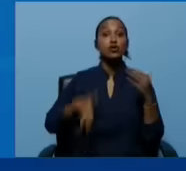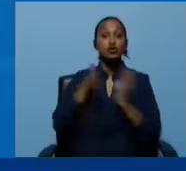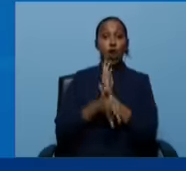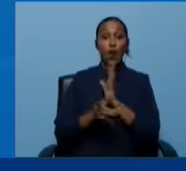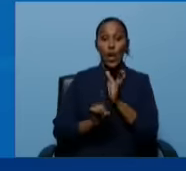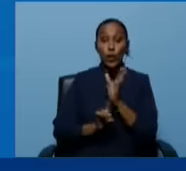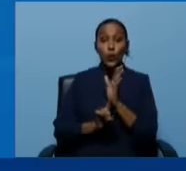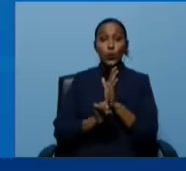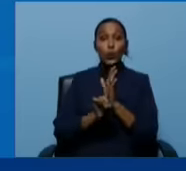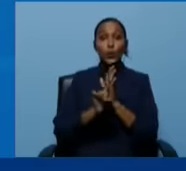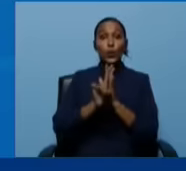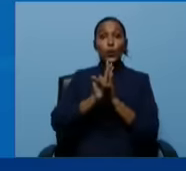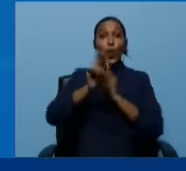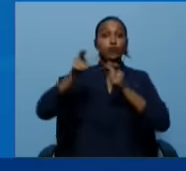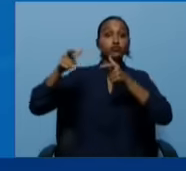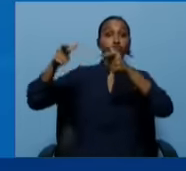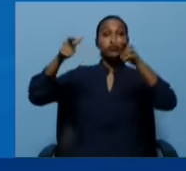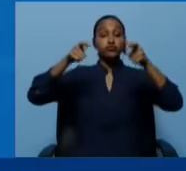la comunicación del mundo